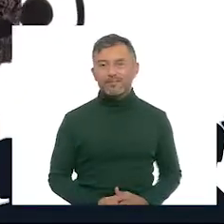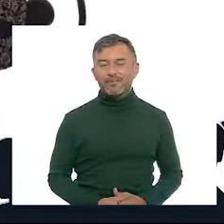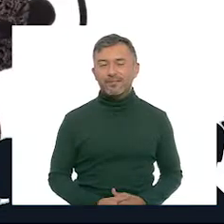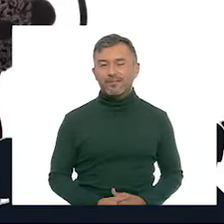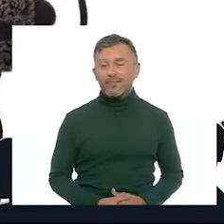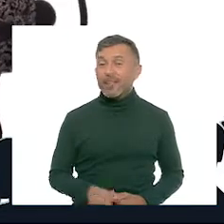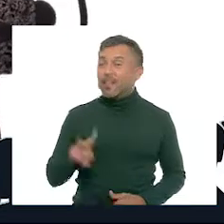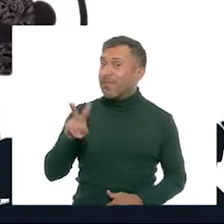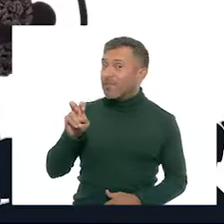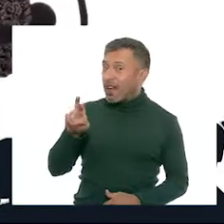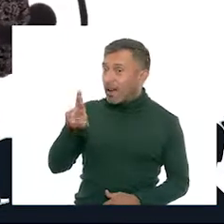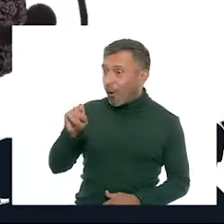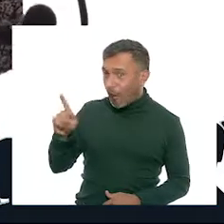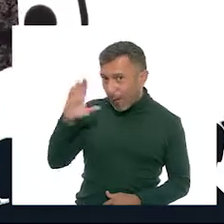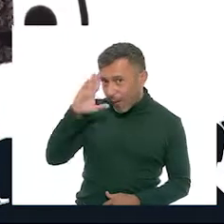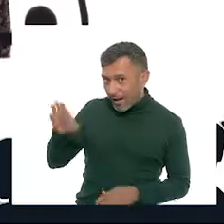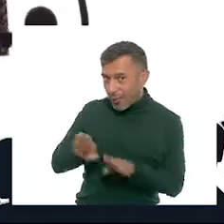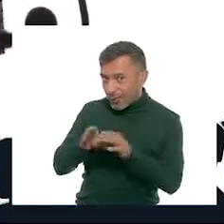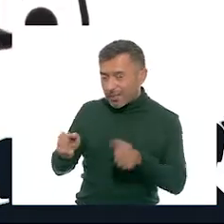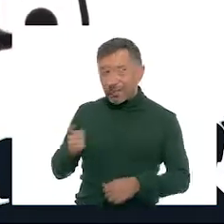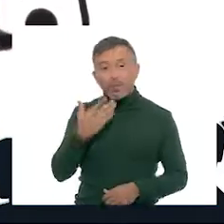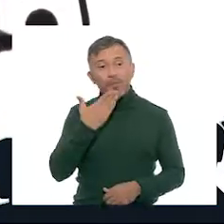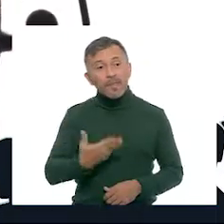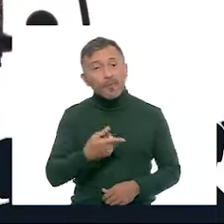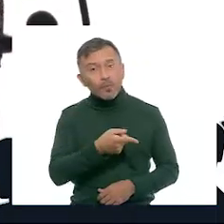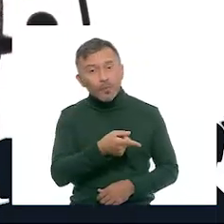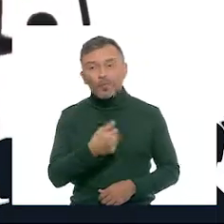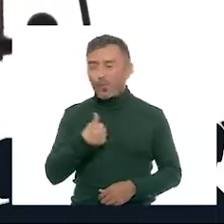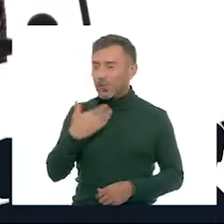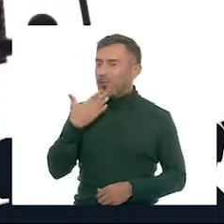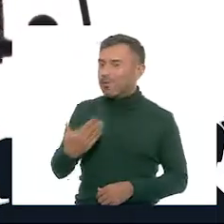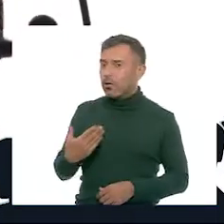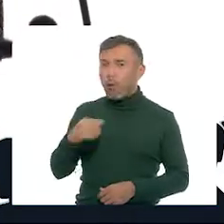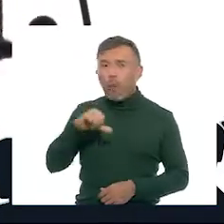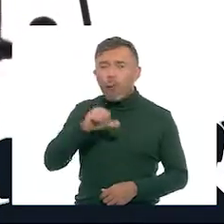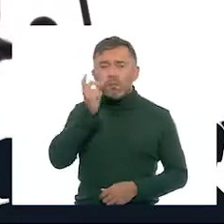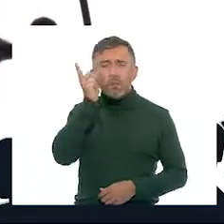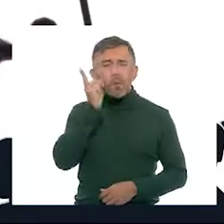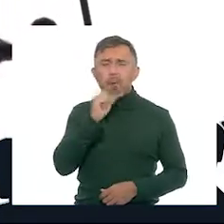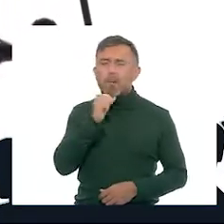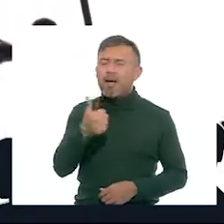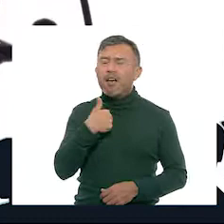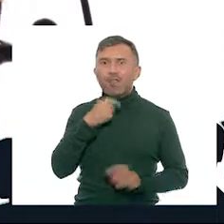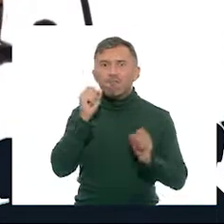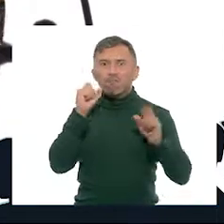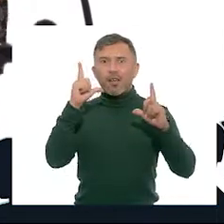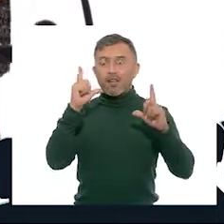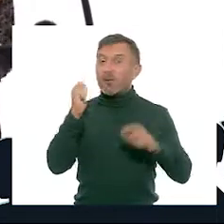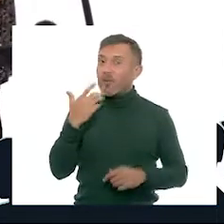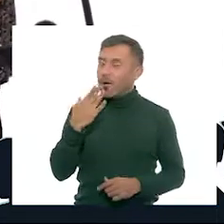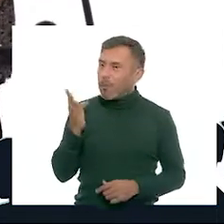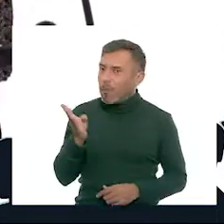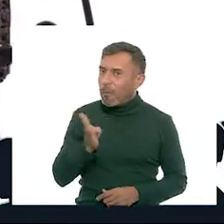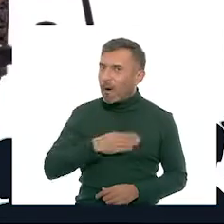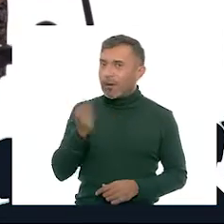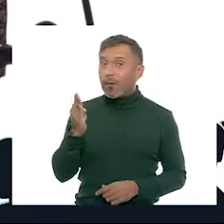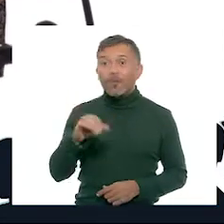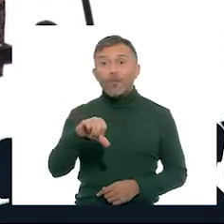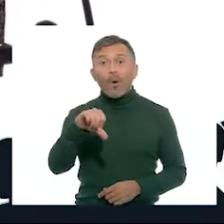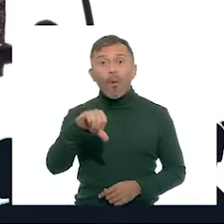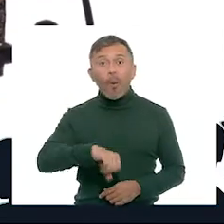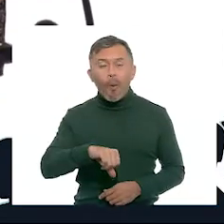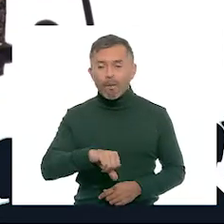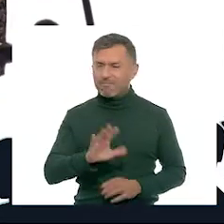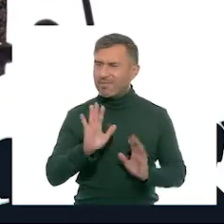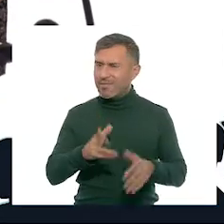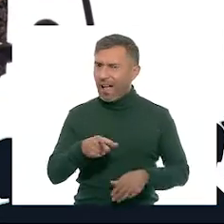Hola, Vero, ¿cómo estás? Hola, Anita. ¿Bien? ¿Y tú? Muy bien. Hoy no tengo sueño. Ay, Anita, qué bueno, porque entonces hoy estás más que